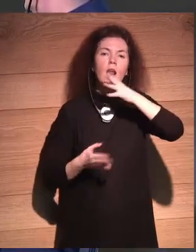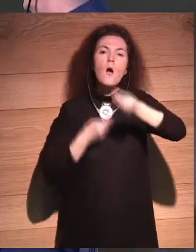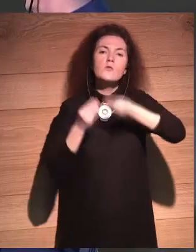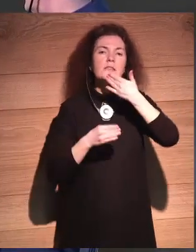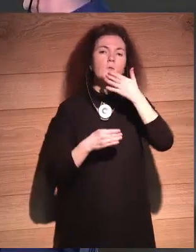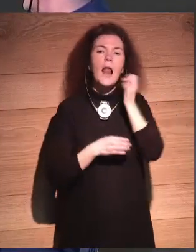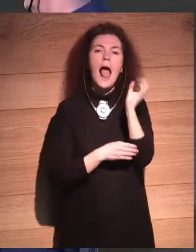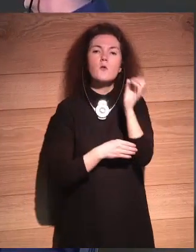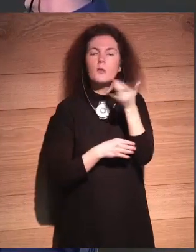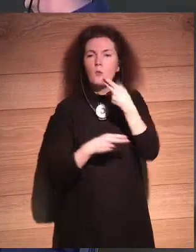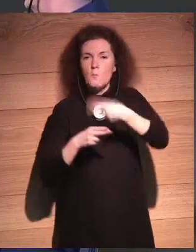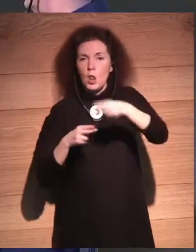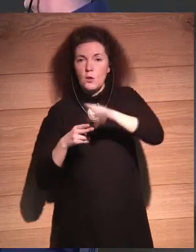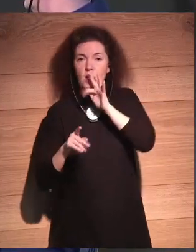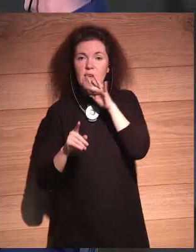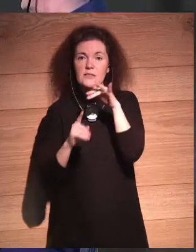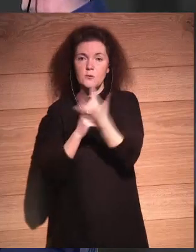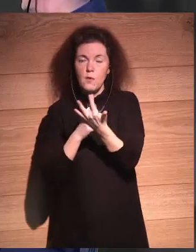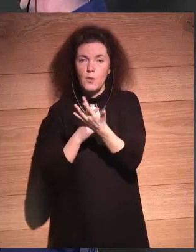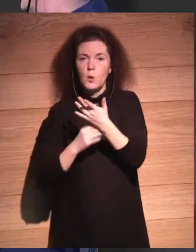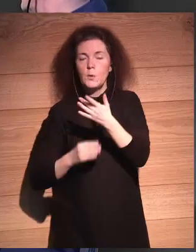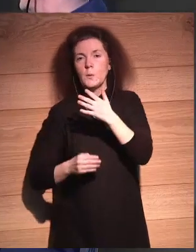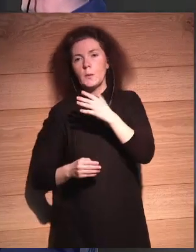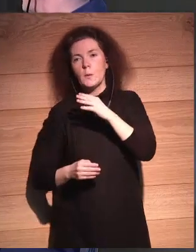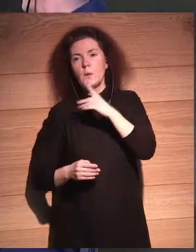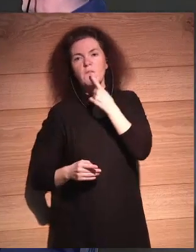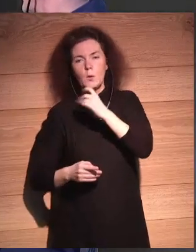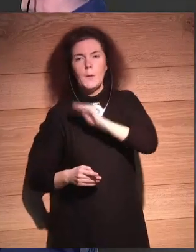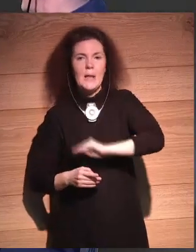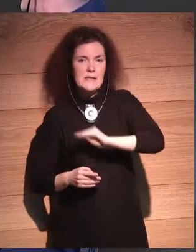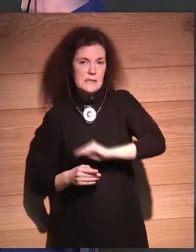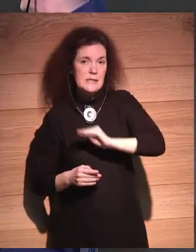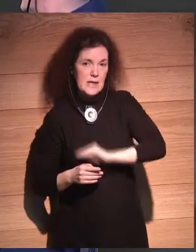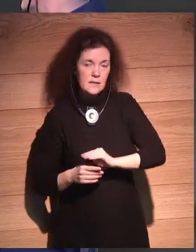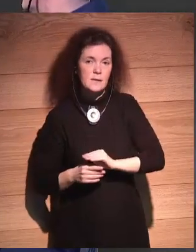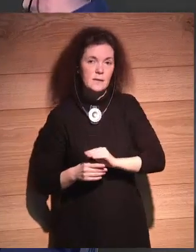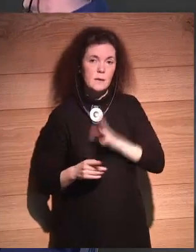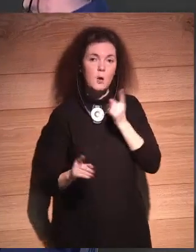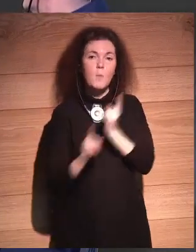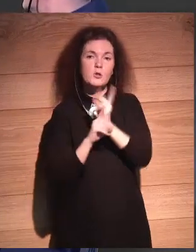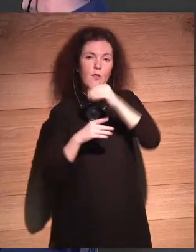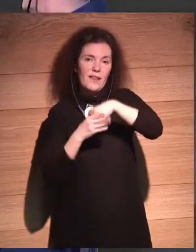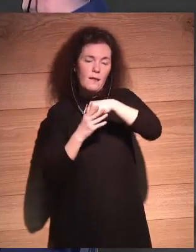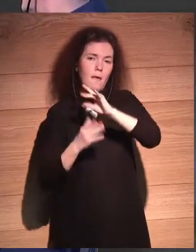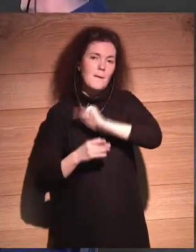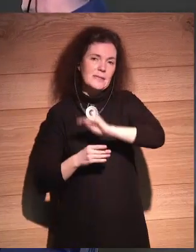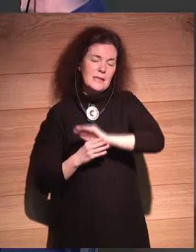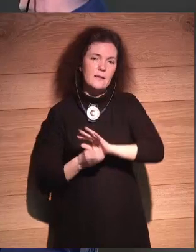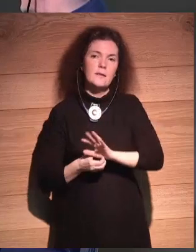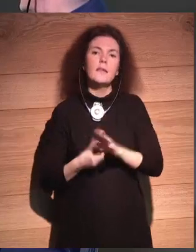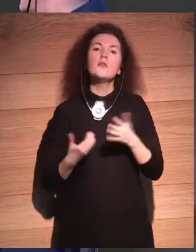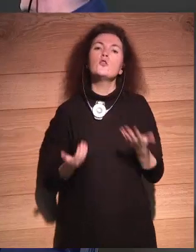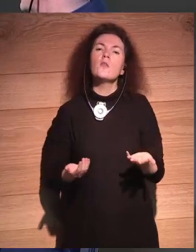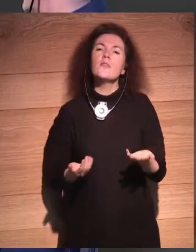un argumento político en un momento de bastante dificultad y de bastante oposición interna. ¿Cómo se